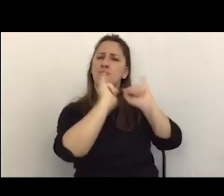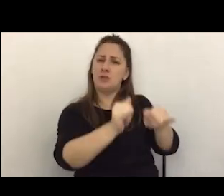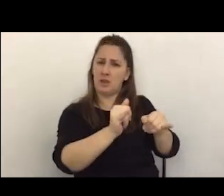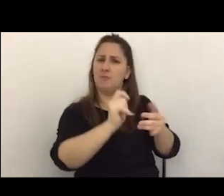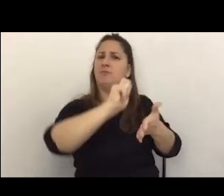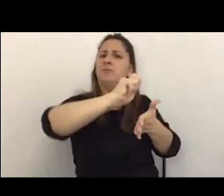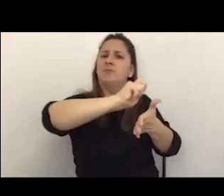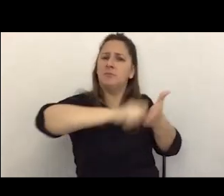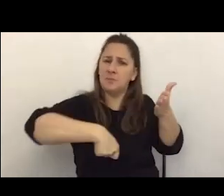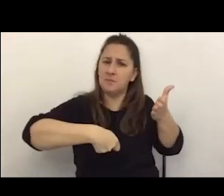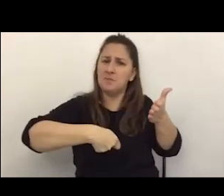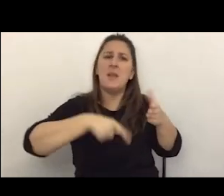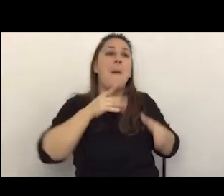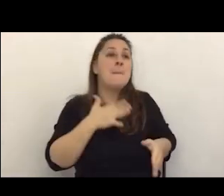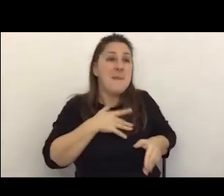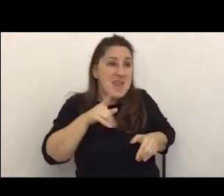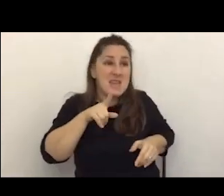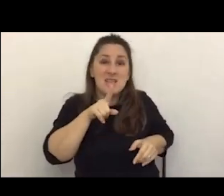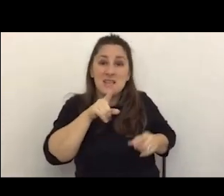sea utilizado